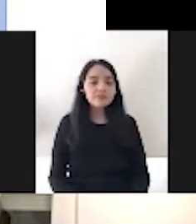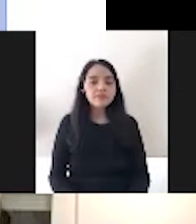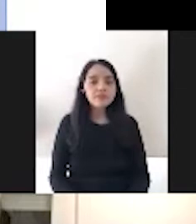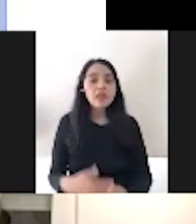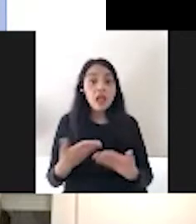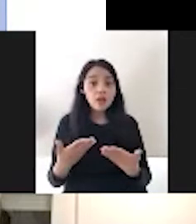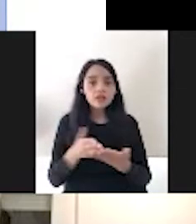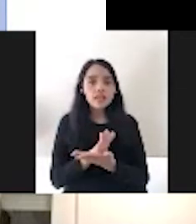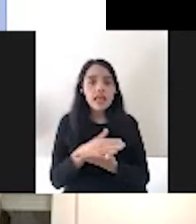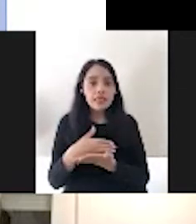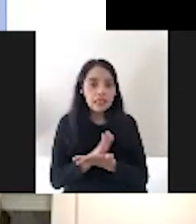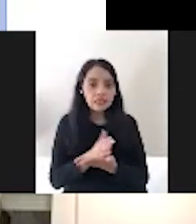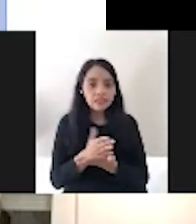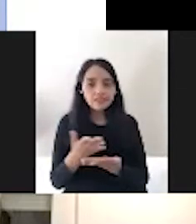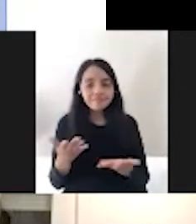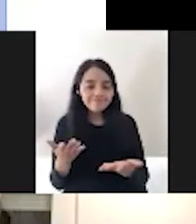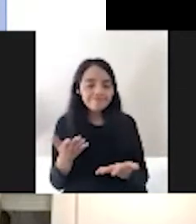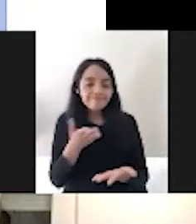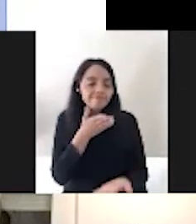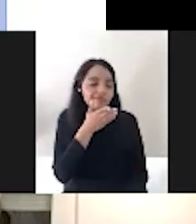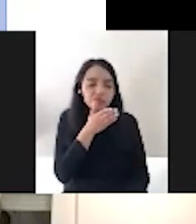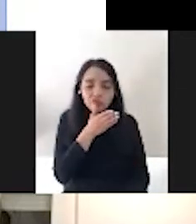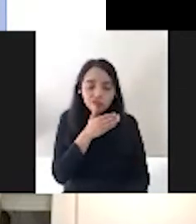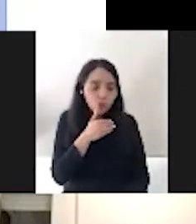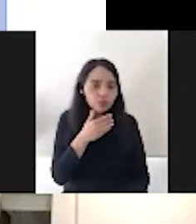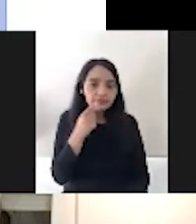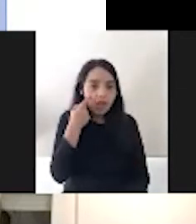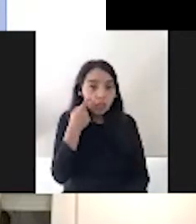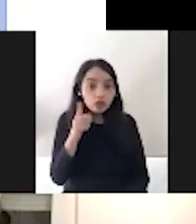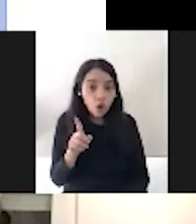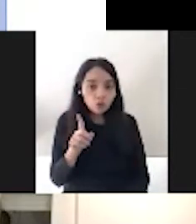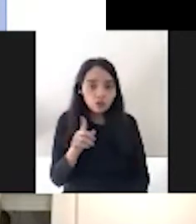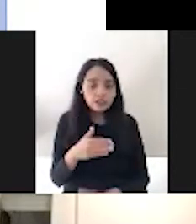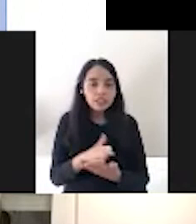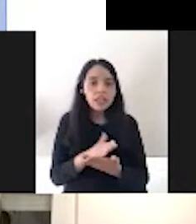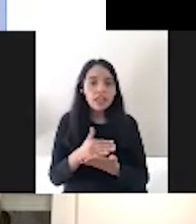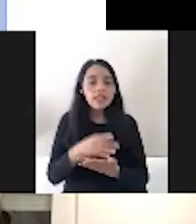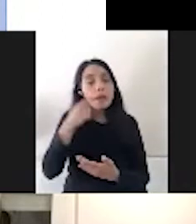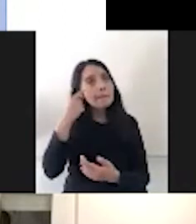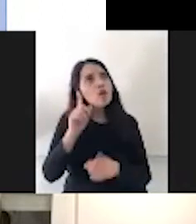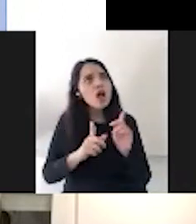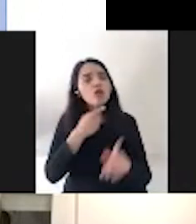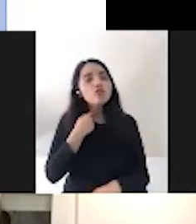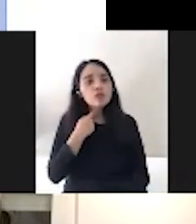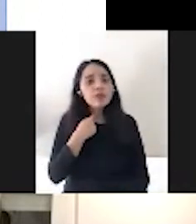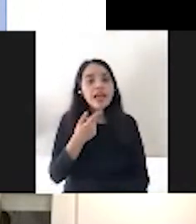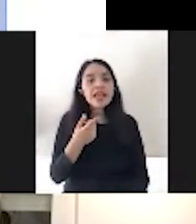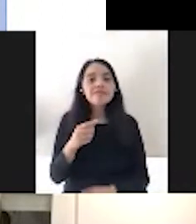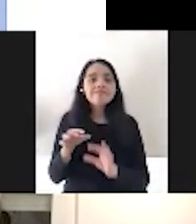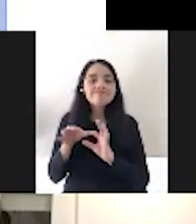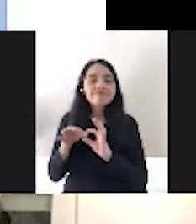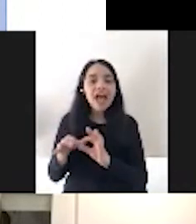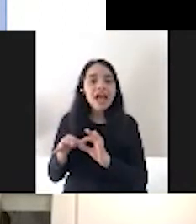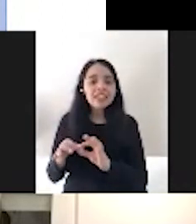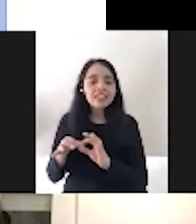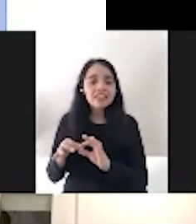pues nada, tampoco tienen conocimiento sobre estrategia, si bien algo muy interesante que salía que agradecían los profesores, o